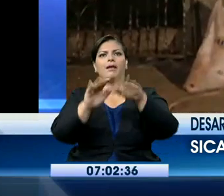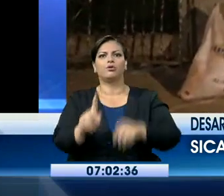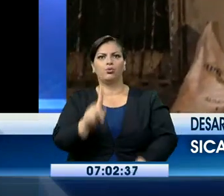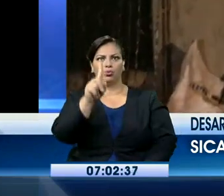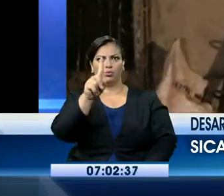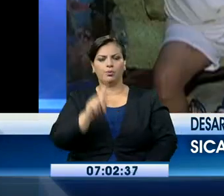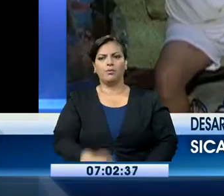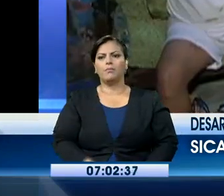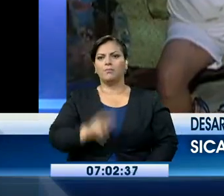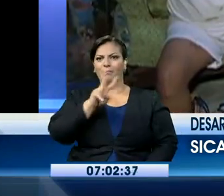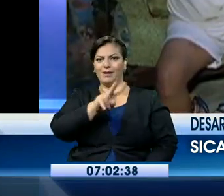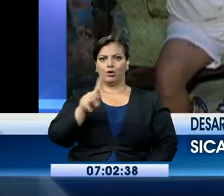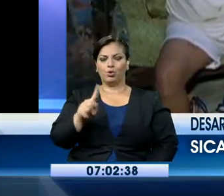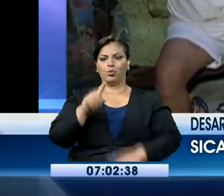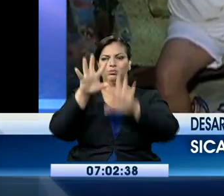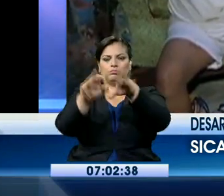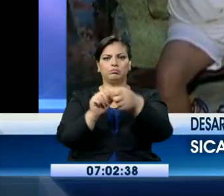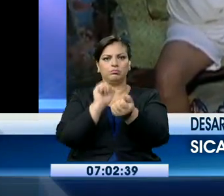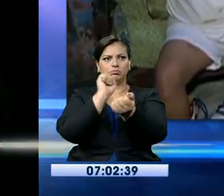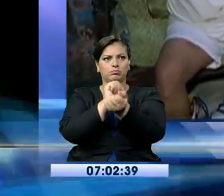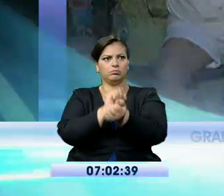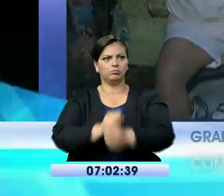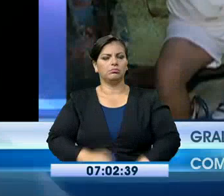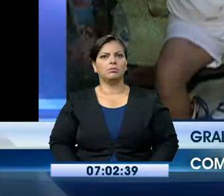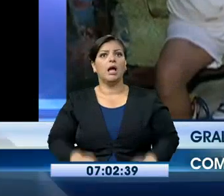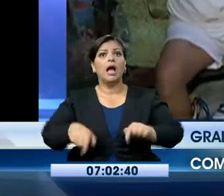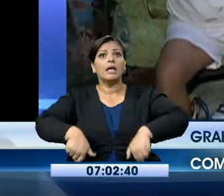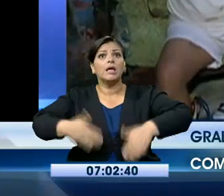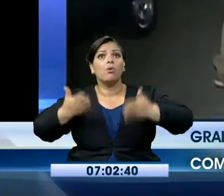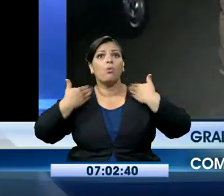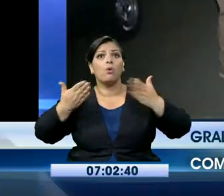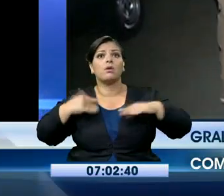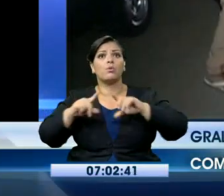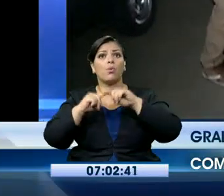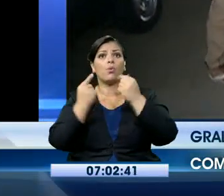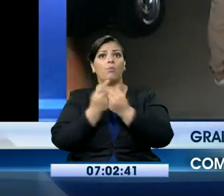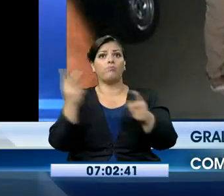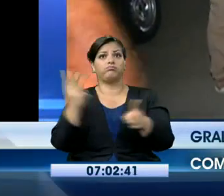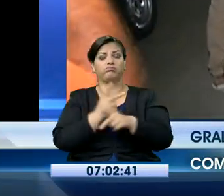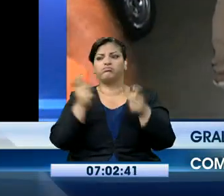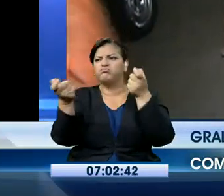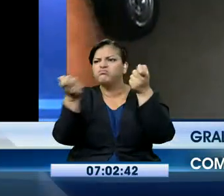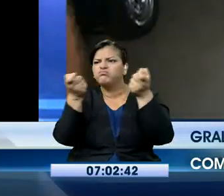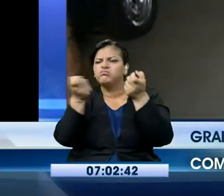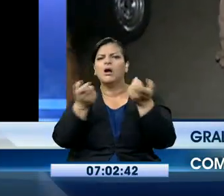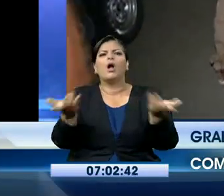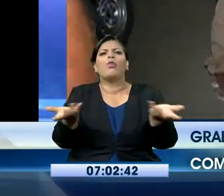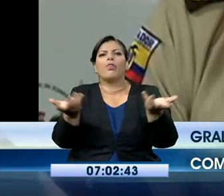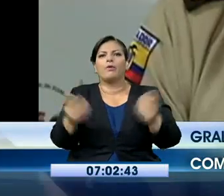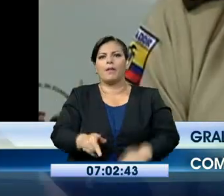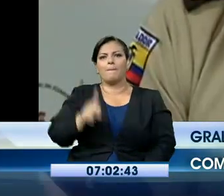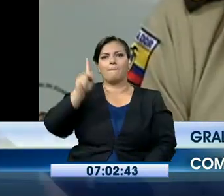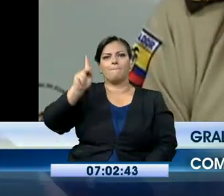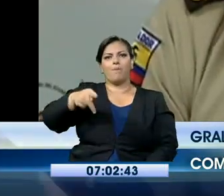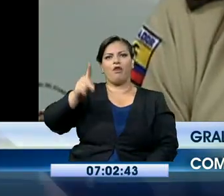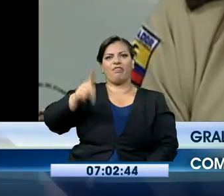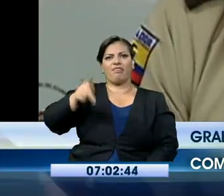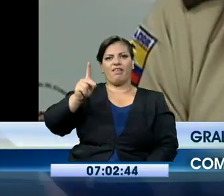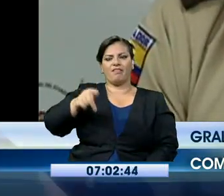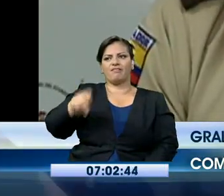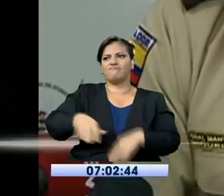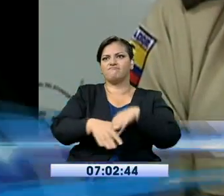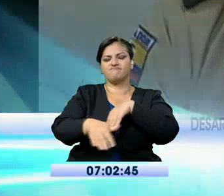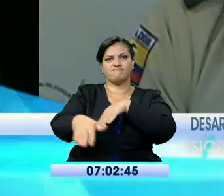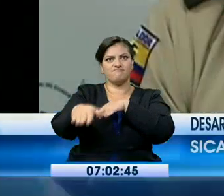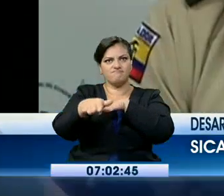sur de Mejé y Portete, dedicados a delitos de robo a personas, también extorsión,